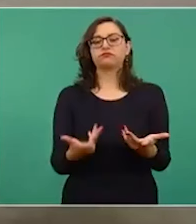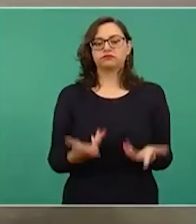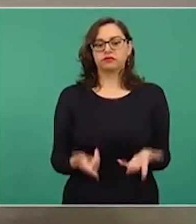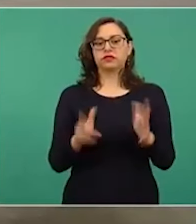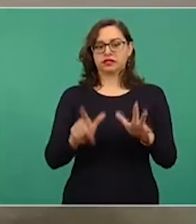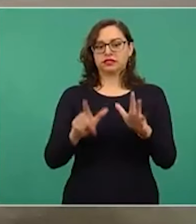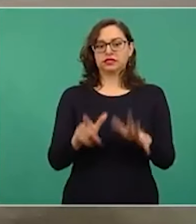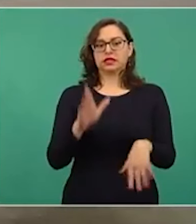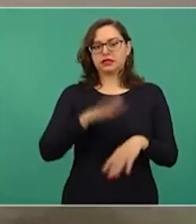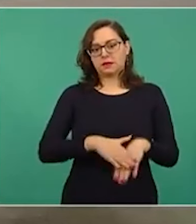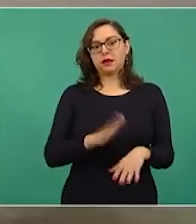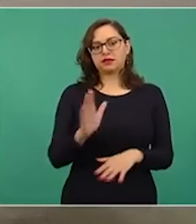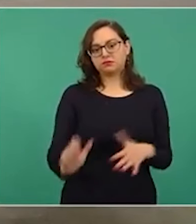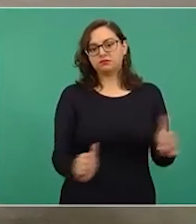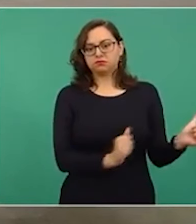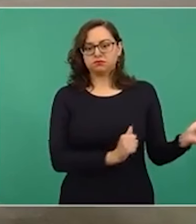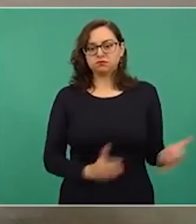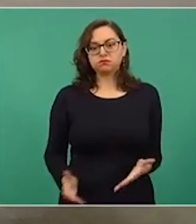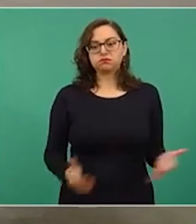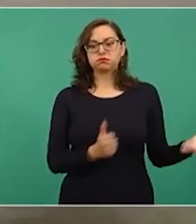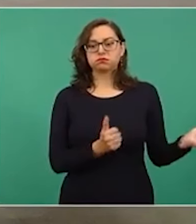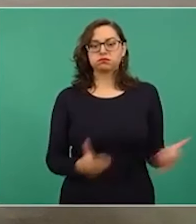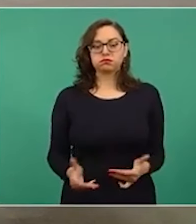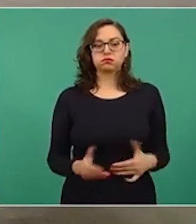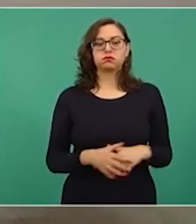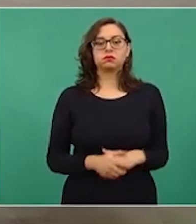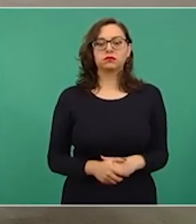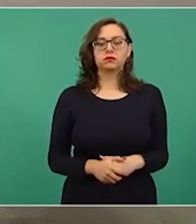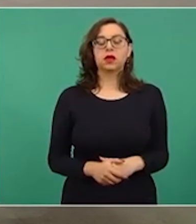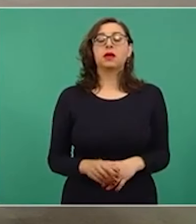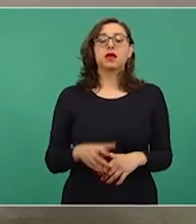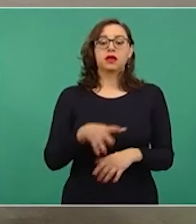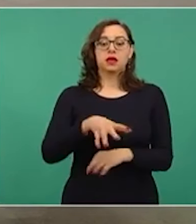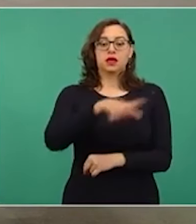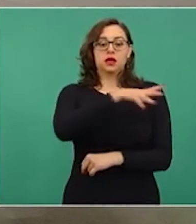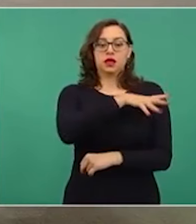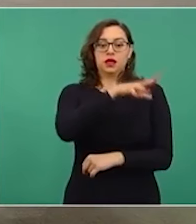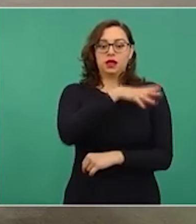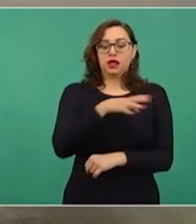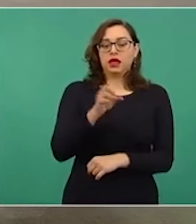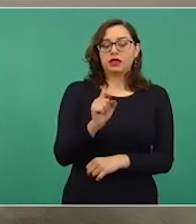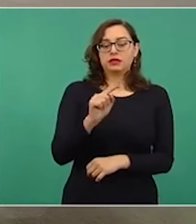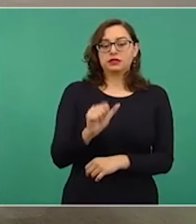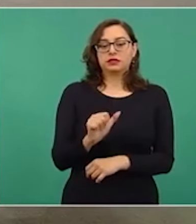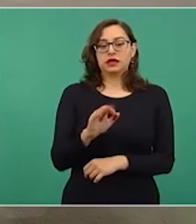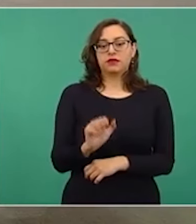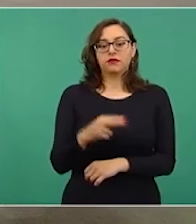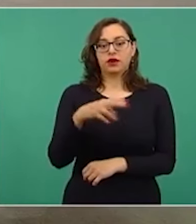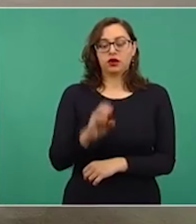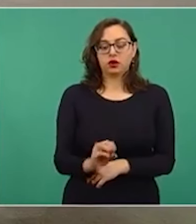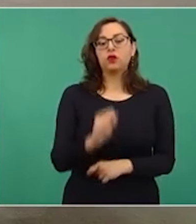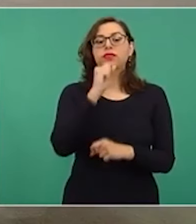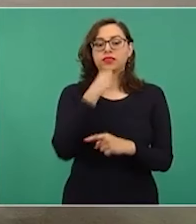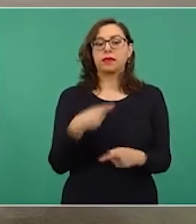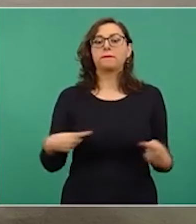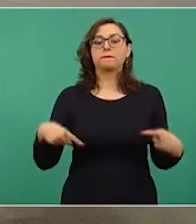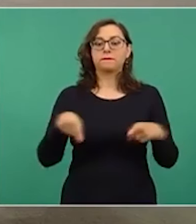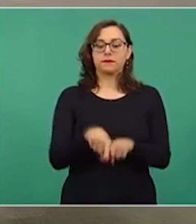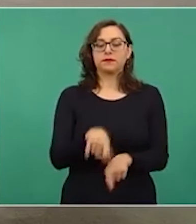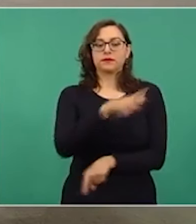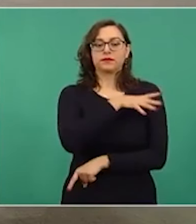ya mencionamos. Recordamos al mayor Lanfranco, al general Stefano Carella, por supuesto al